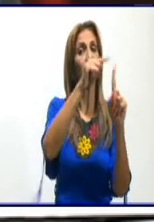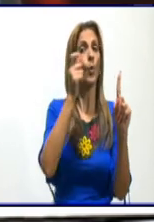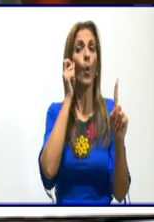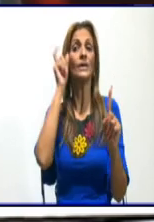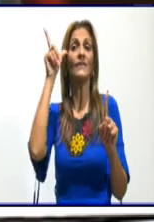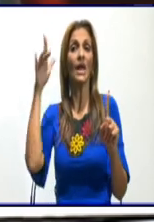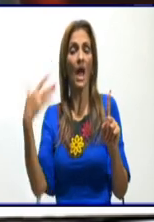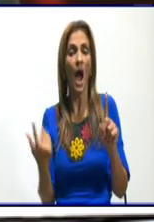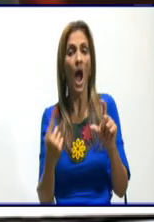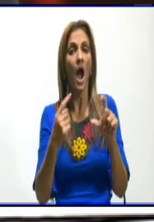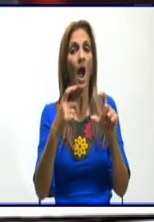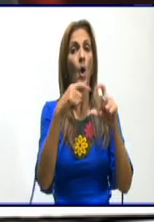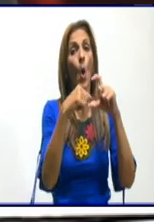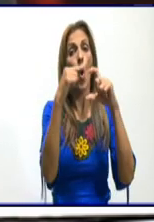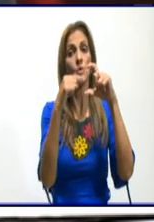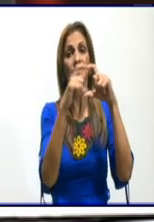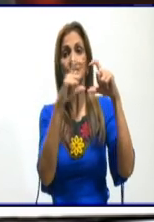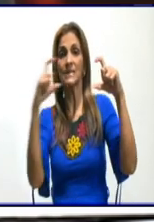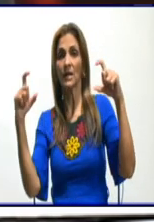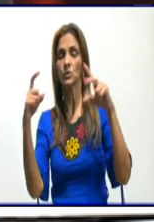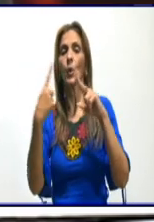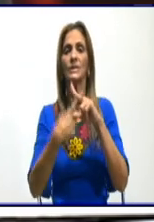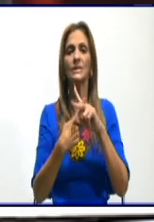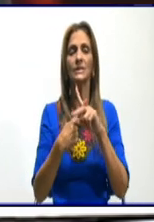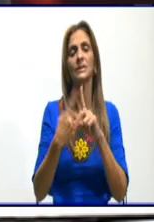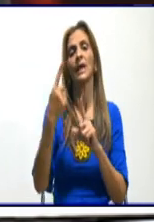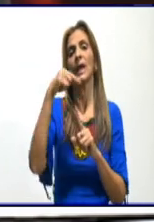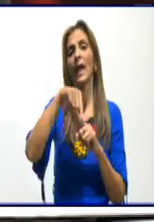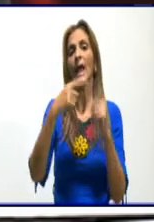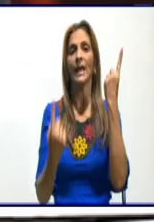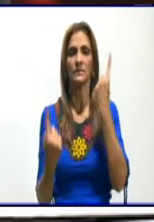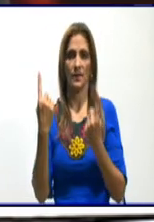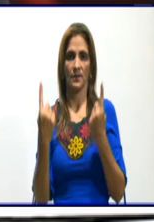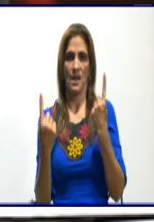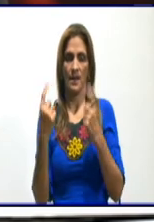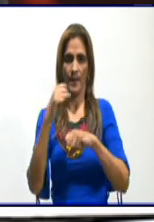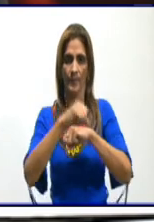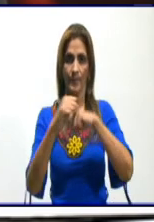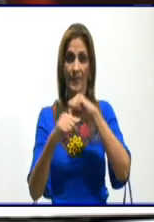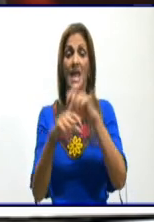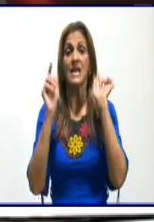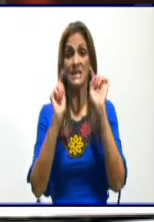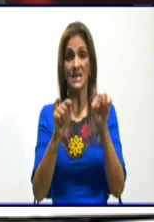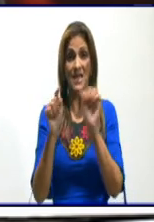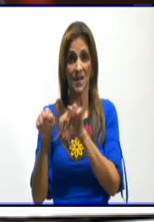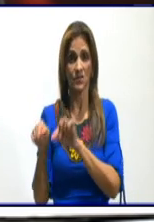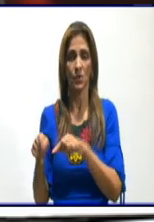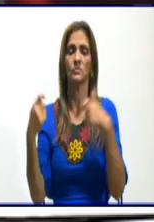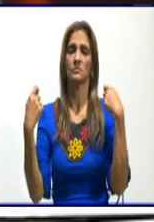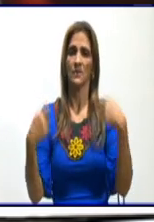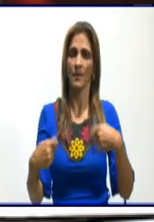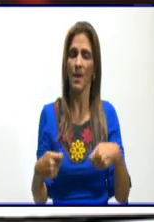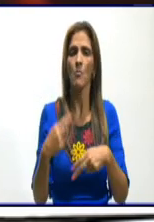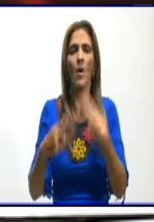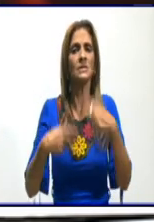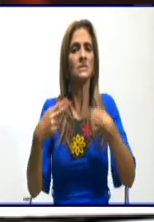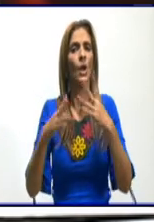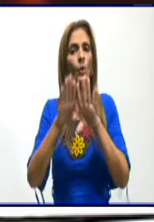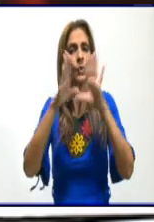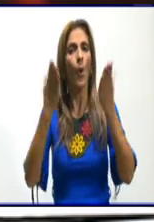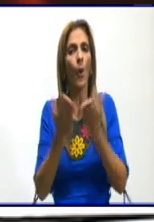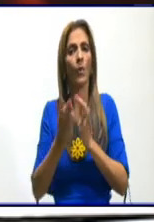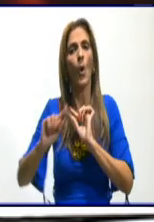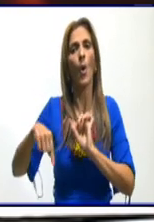conceptos y estrategias y eso pongamos los todos los días hecho realidad